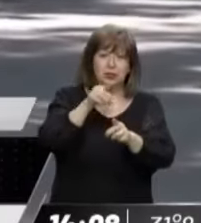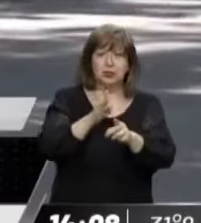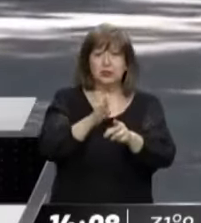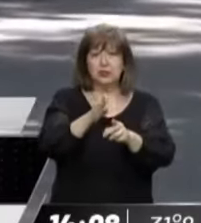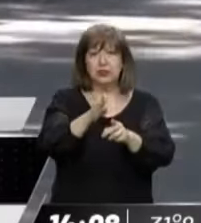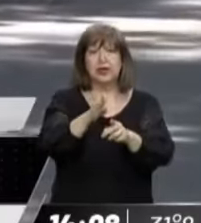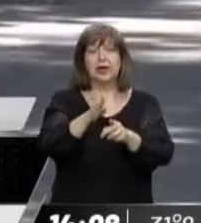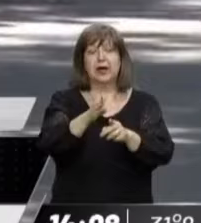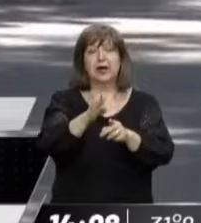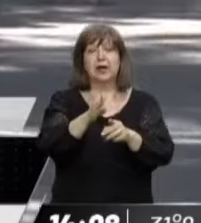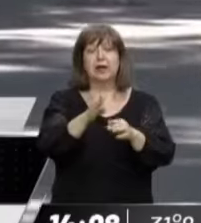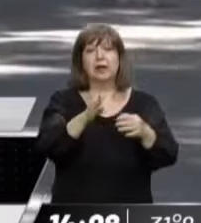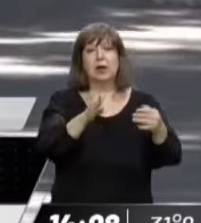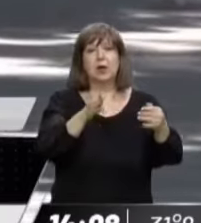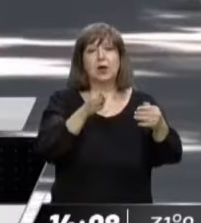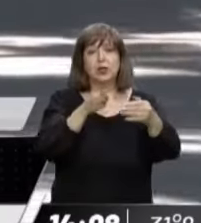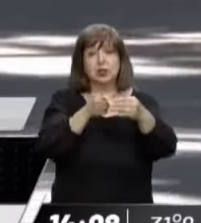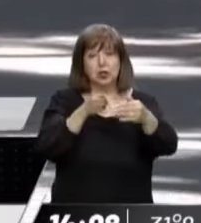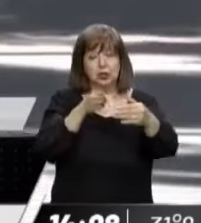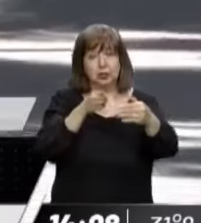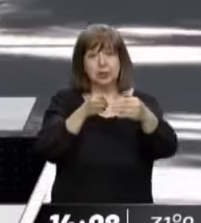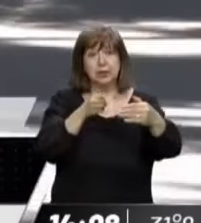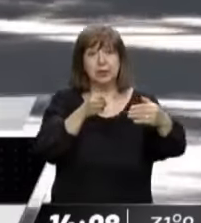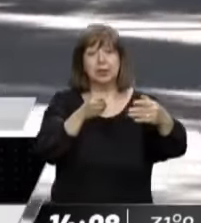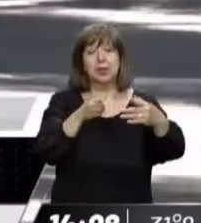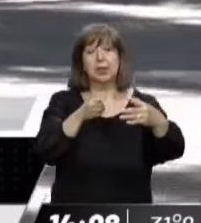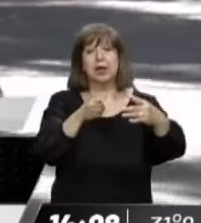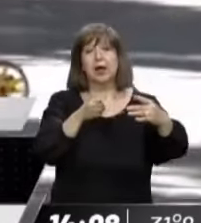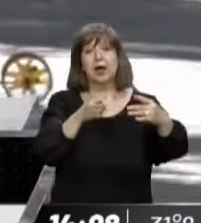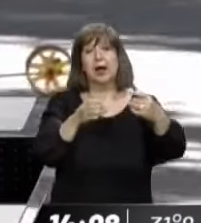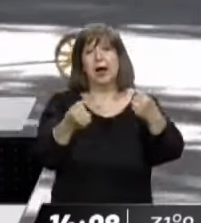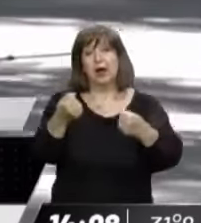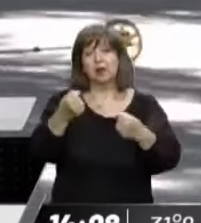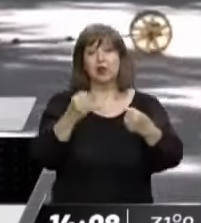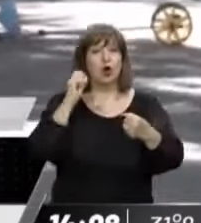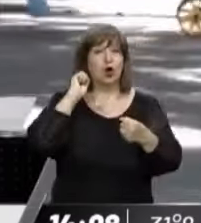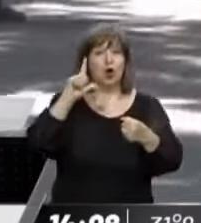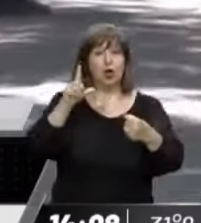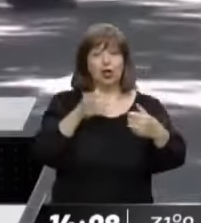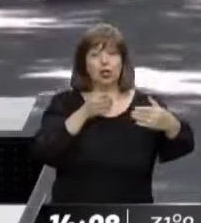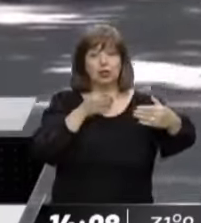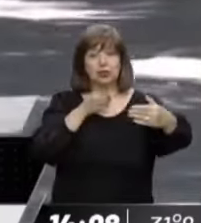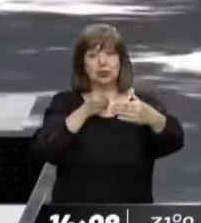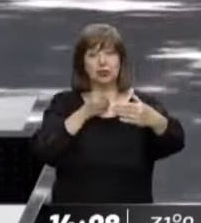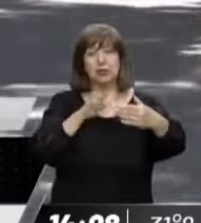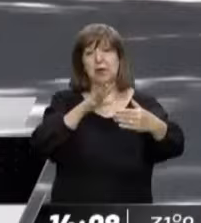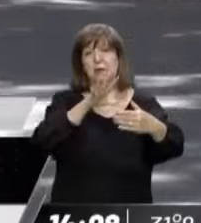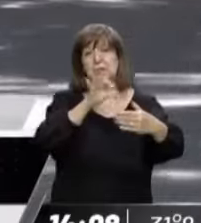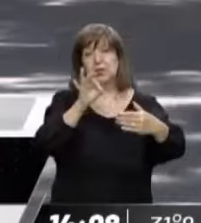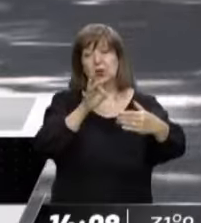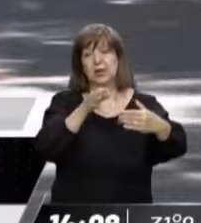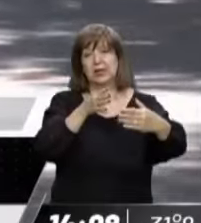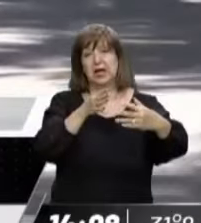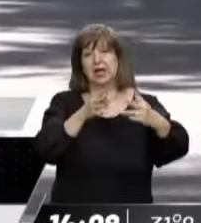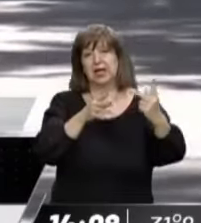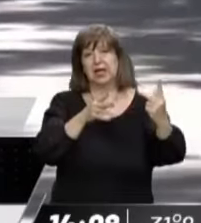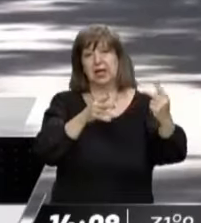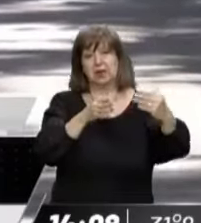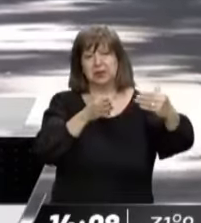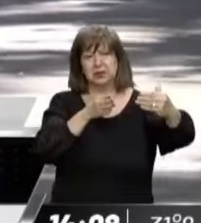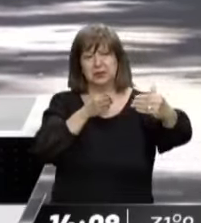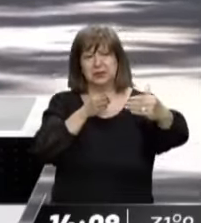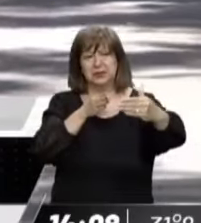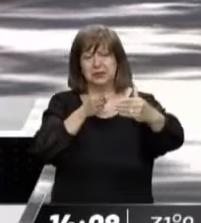carril derecho, cuando llegó a toparse con un Volkswagen Gol que venía a unos 50 kilómetros por hora aproximadamente. Ustedes